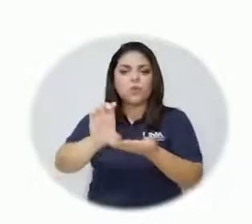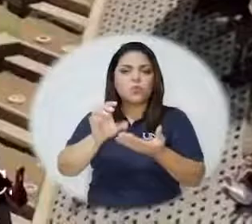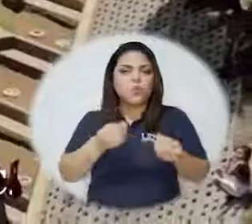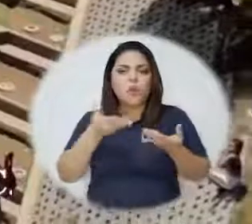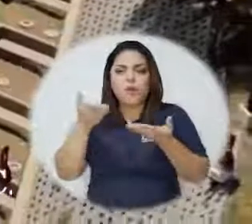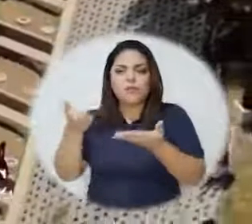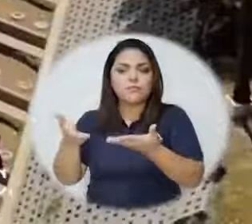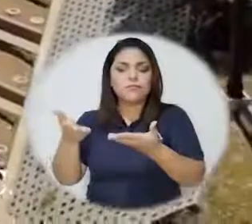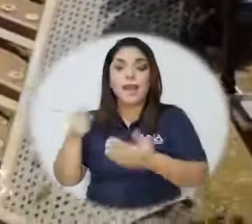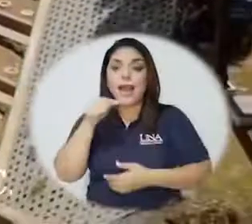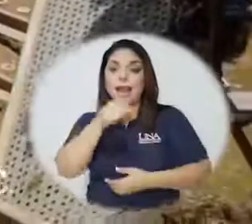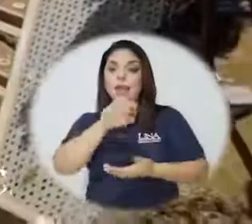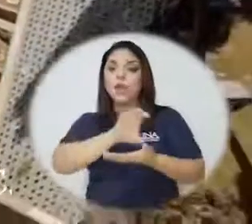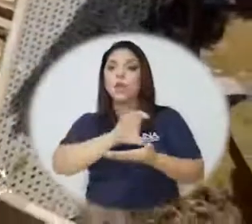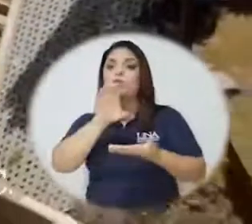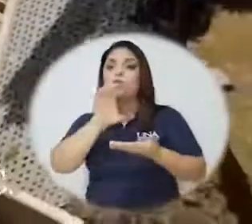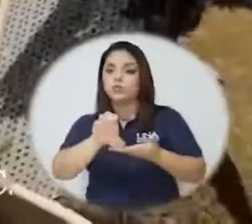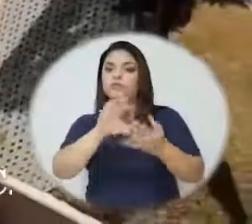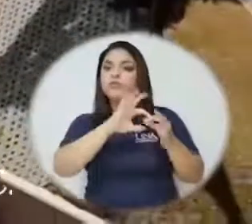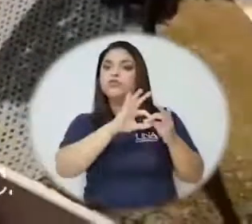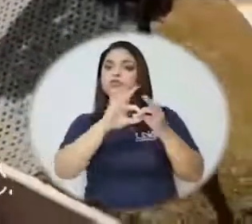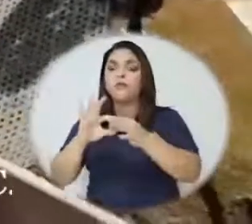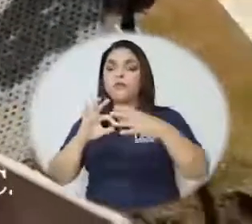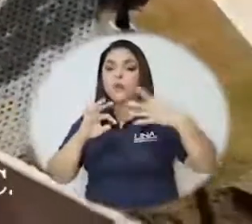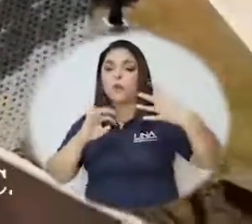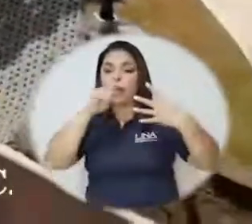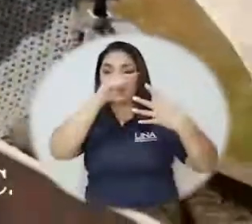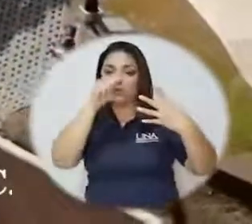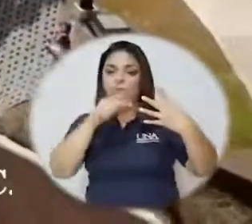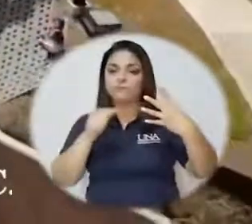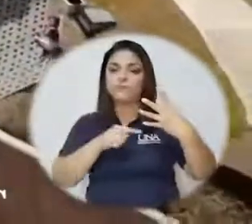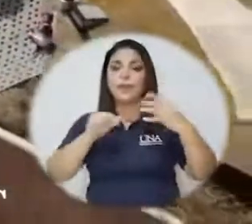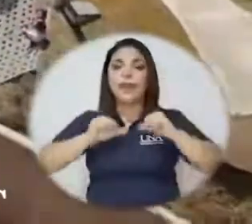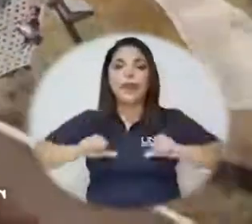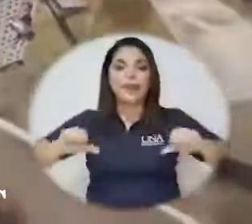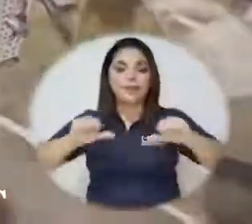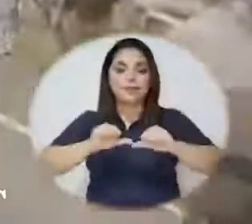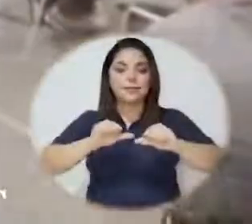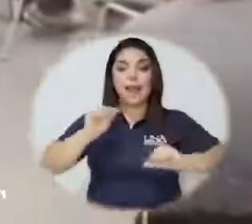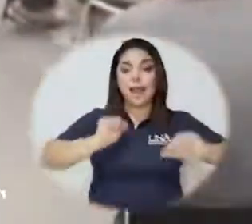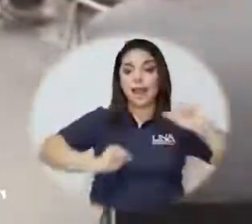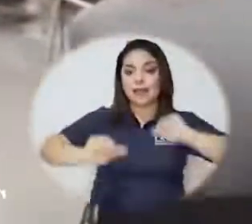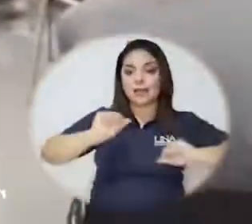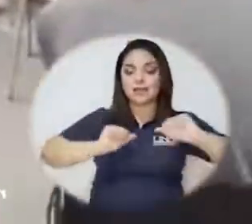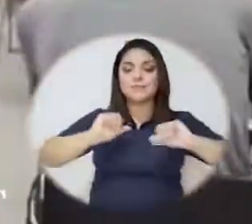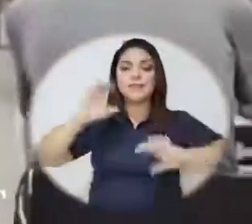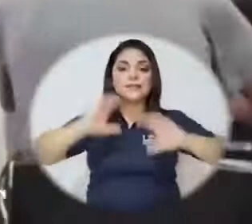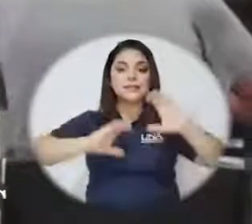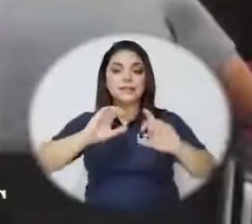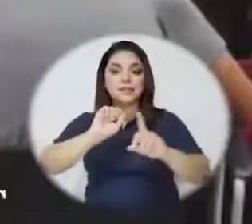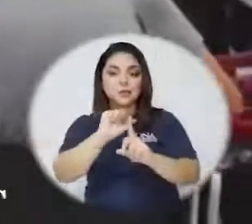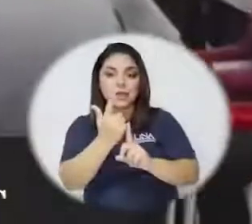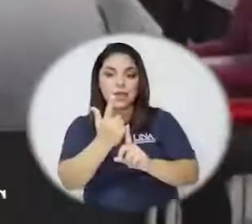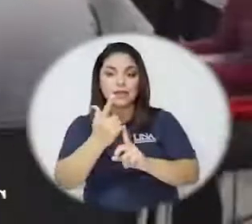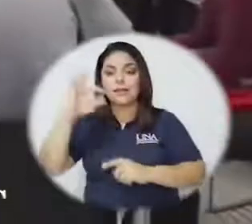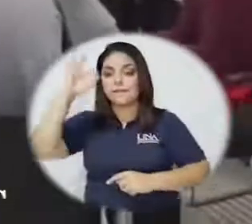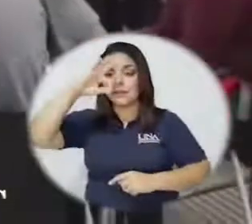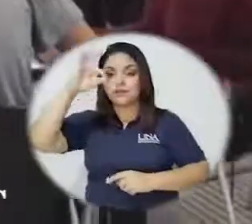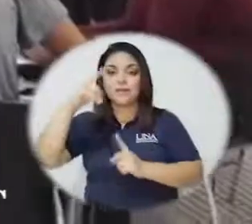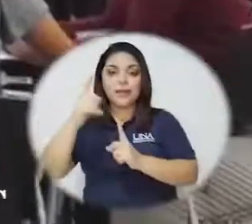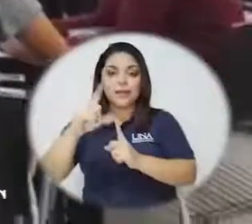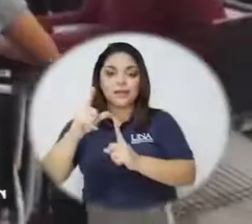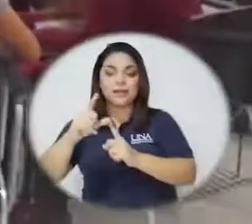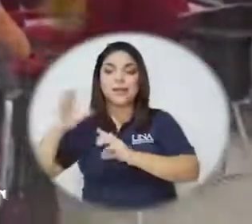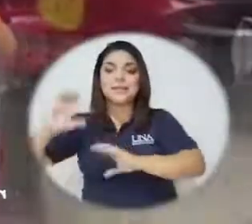ofrecen? Se ofertan cursos relacionados a 4 áreas: arte, ciencias sociales, filosofía y